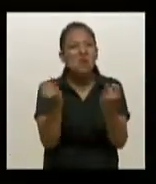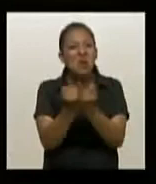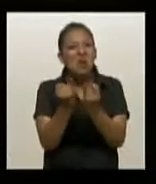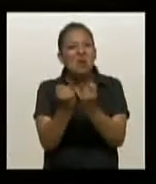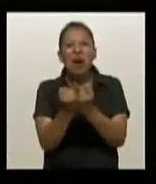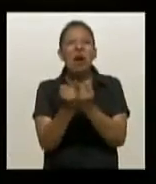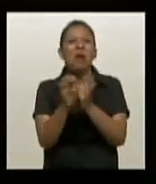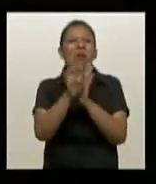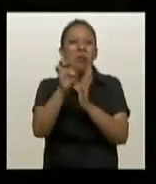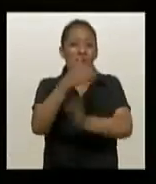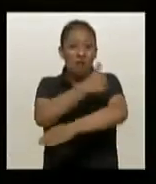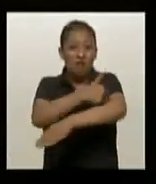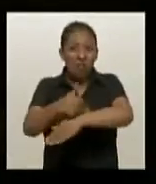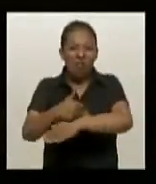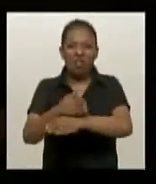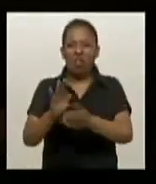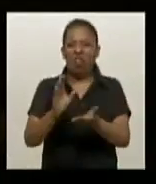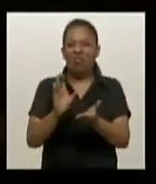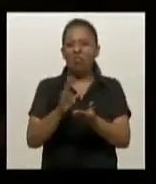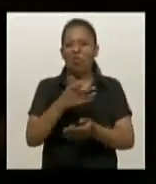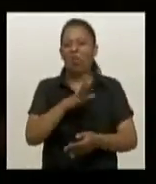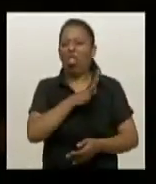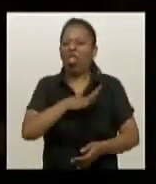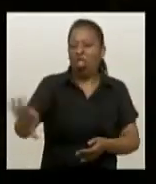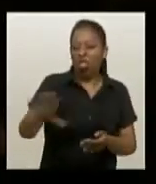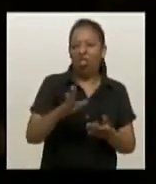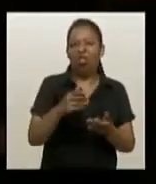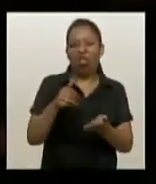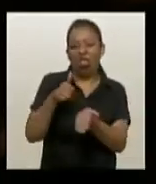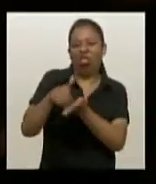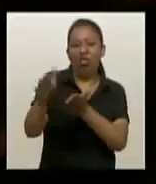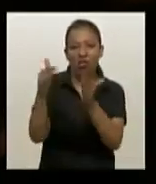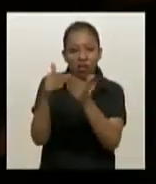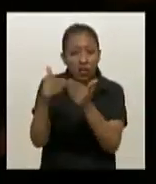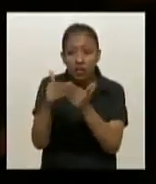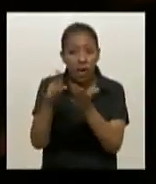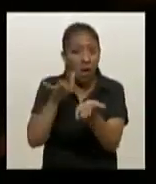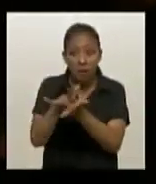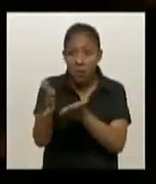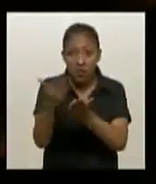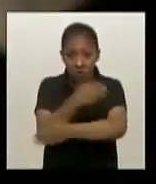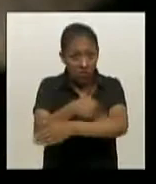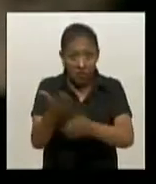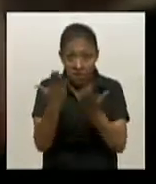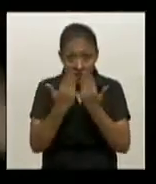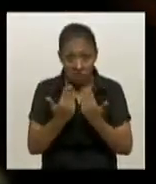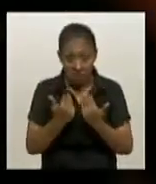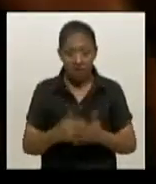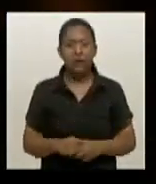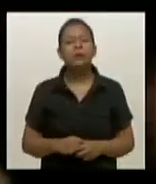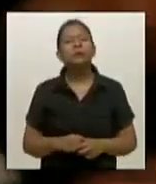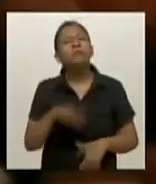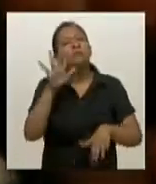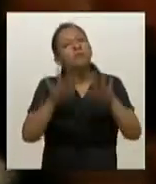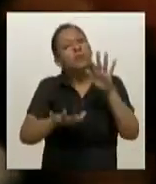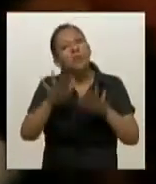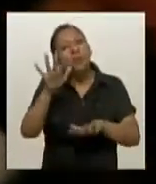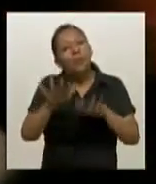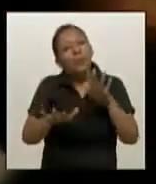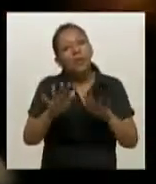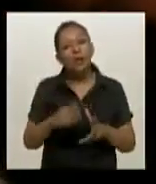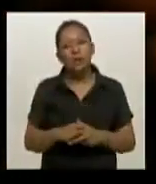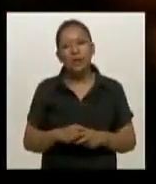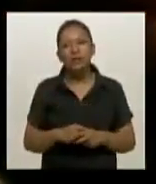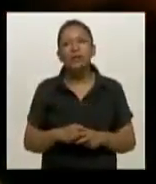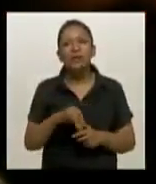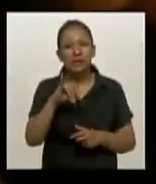la familia los rechaza, los corre de la casa, no sé, no tienen un apoyo realmente familiar. Hay ocasiones en que, ¿cómo se llama?